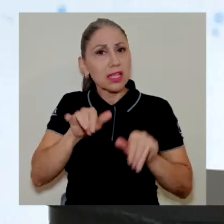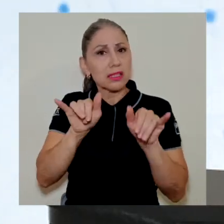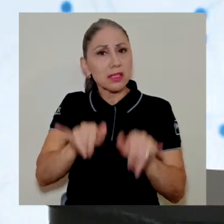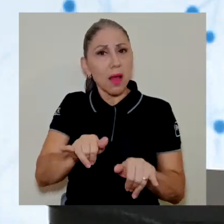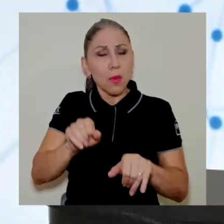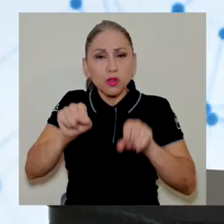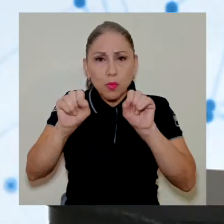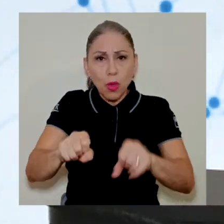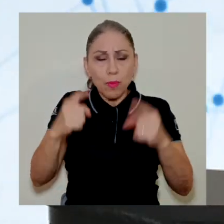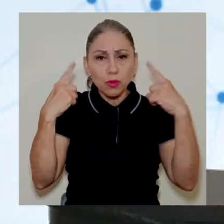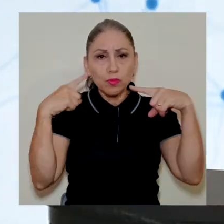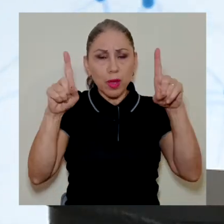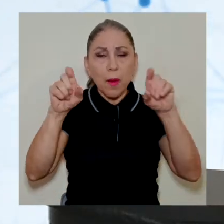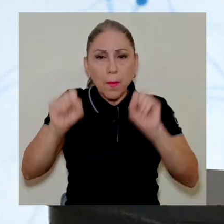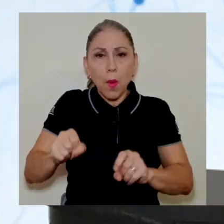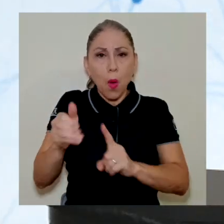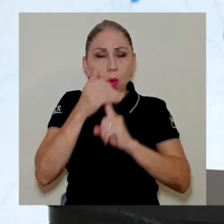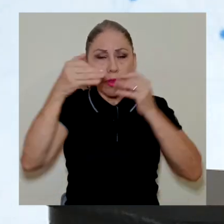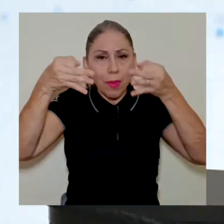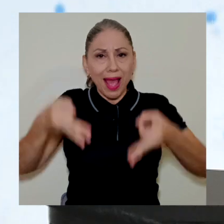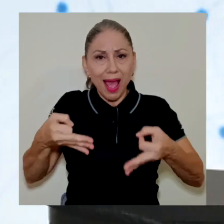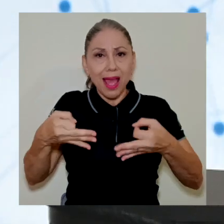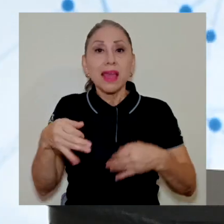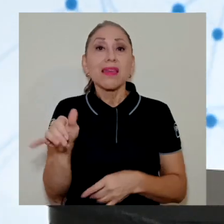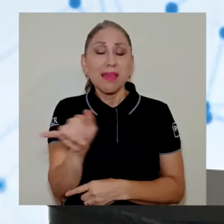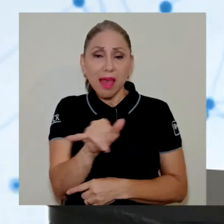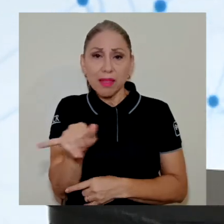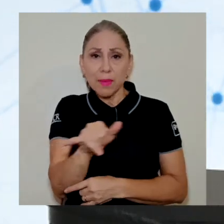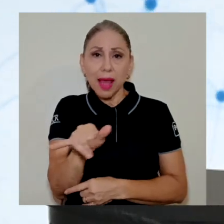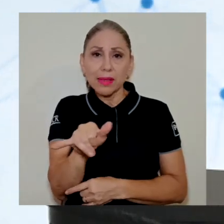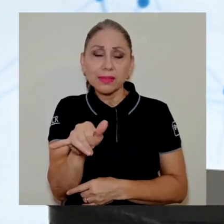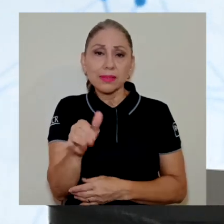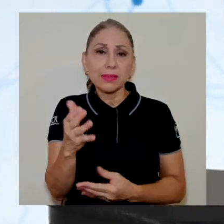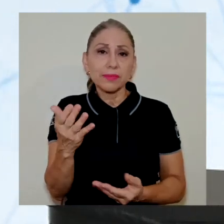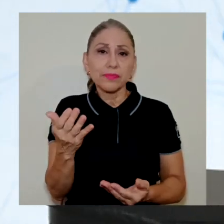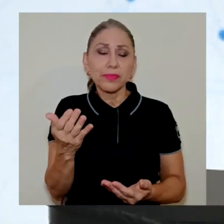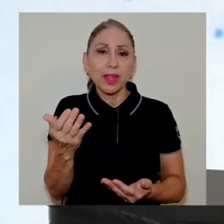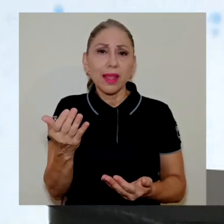podemos llegar, que podemos tomar decisiones y además